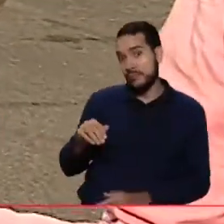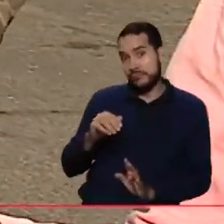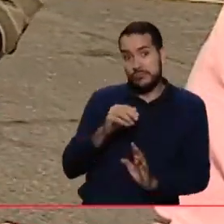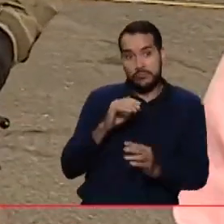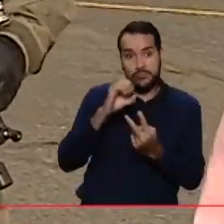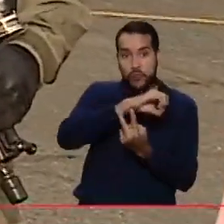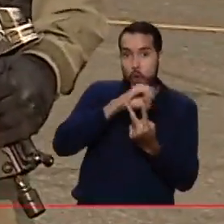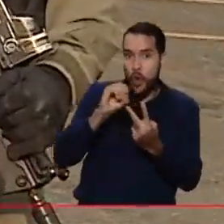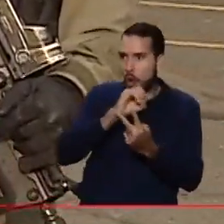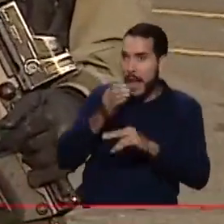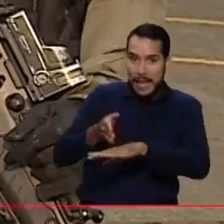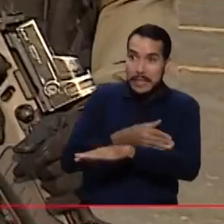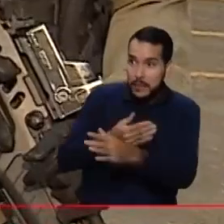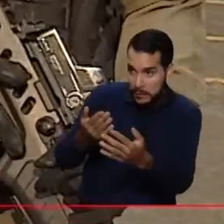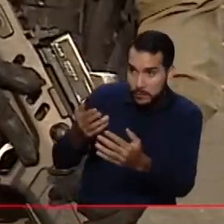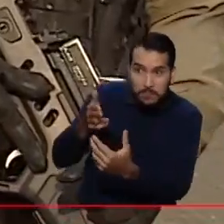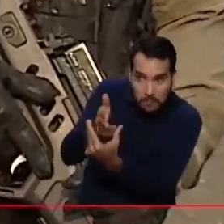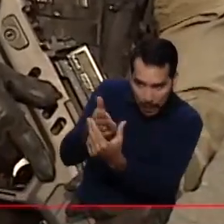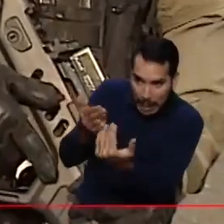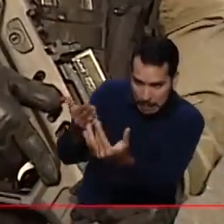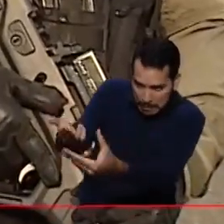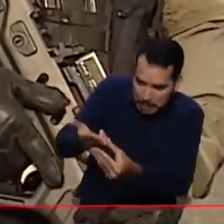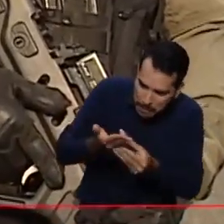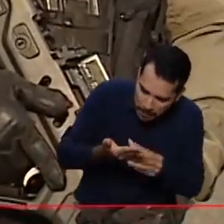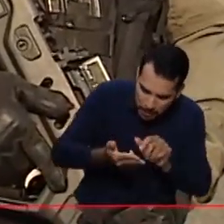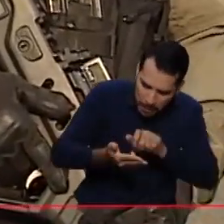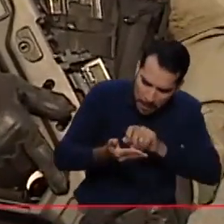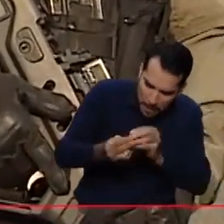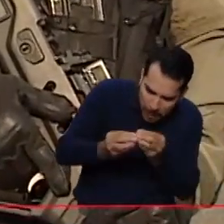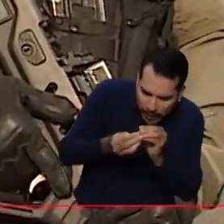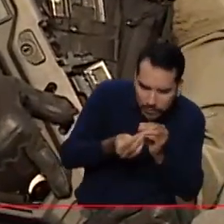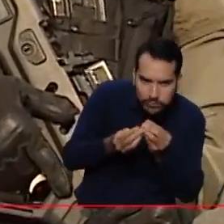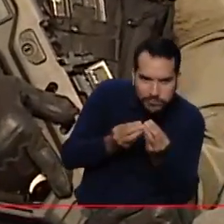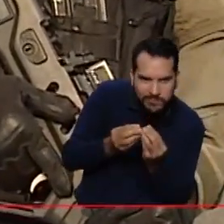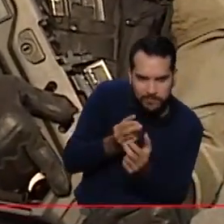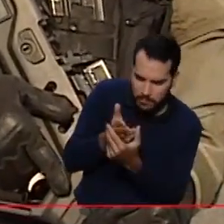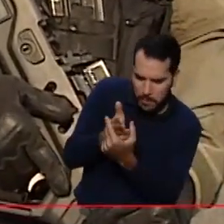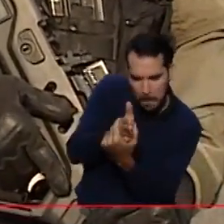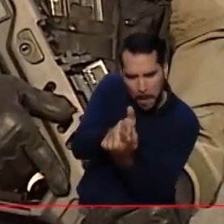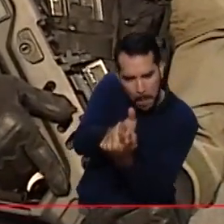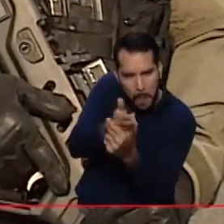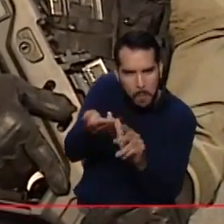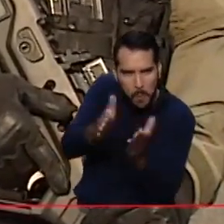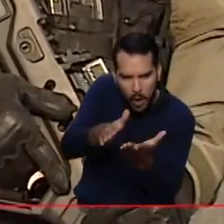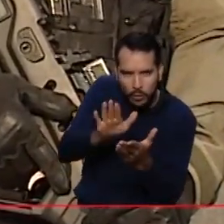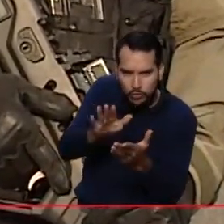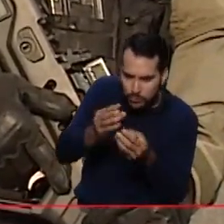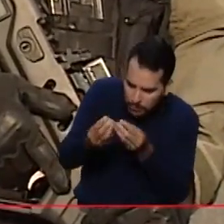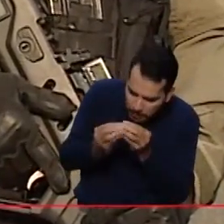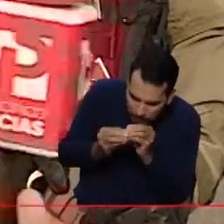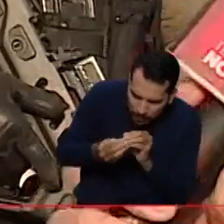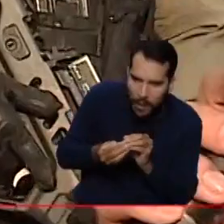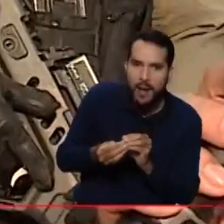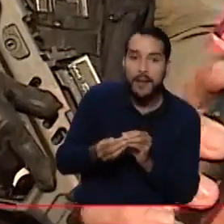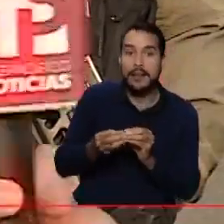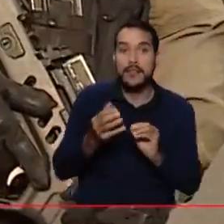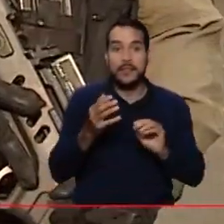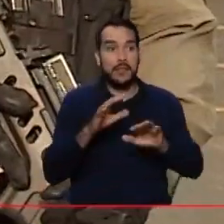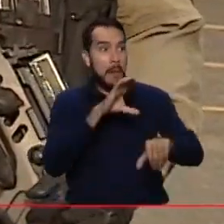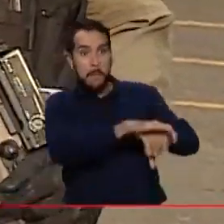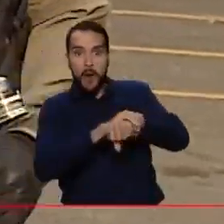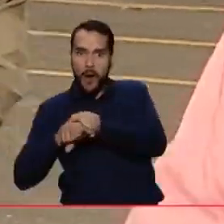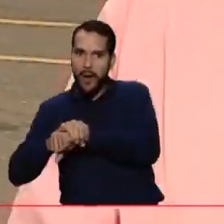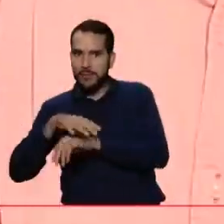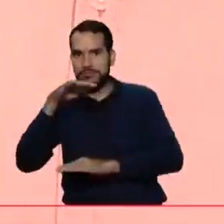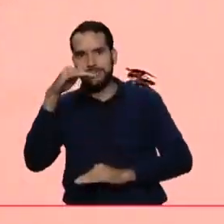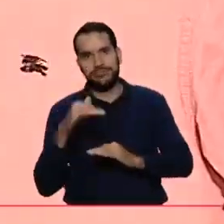las armas y posteriormente pues estas armas obviamente tenían la capacidad de ser armas letales con el fin de realizar actividades delincuenciales en la ciudad. Coronel, muchas gracias.